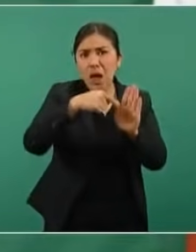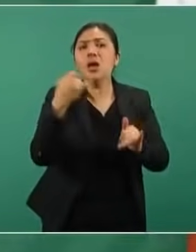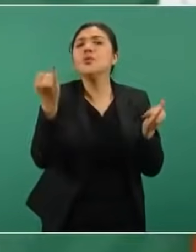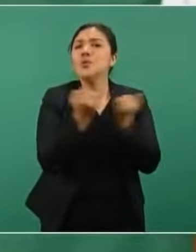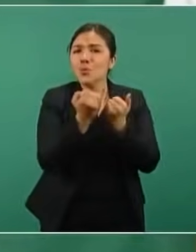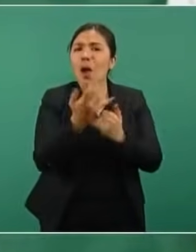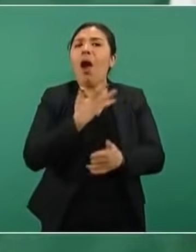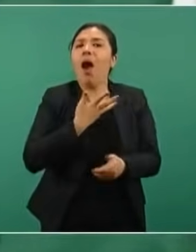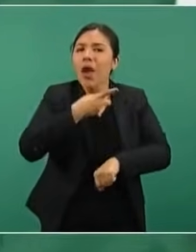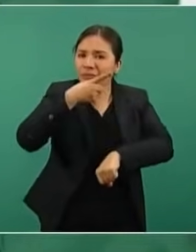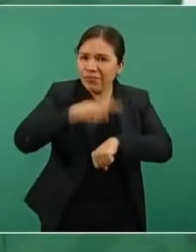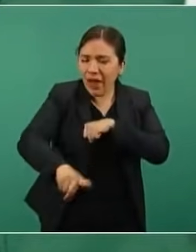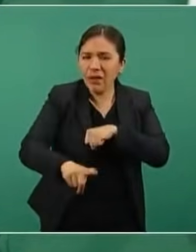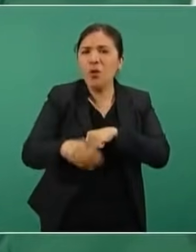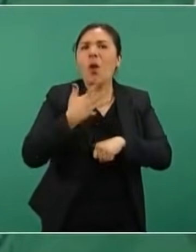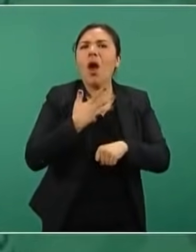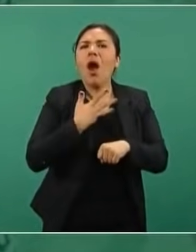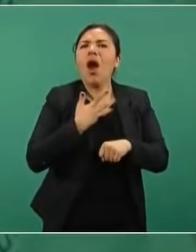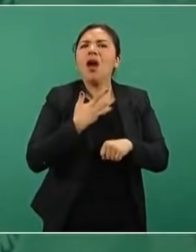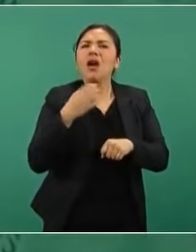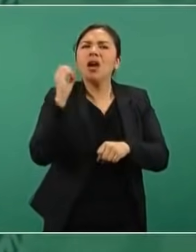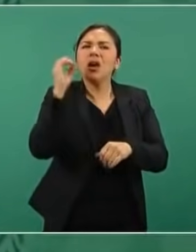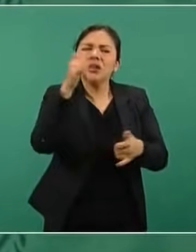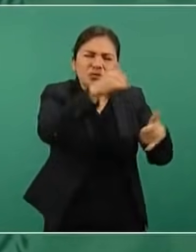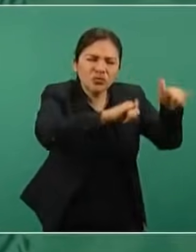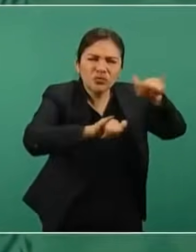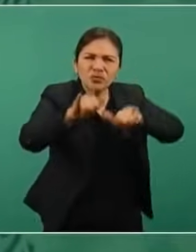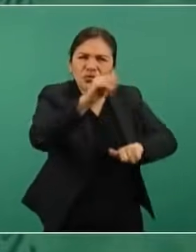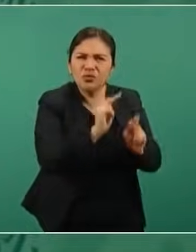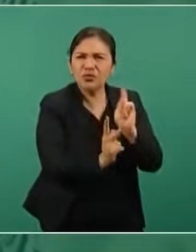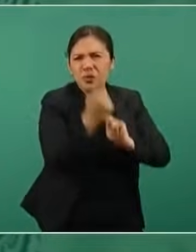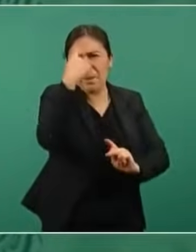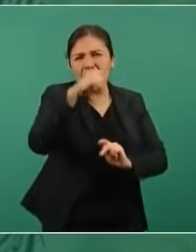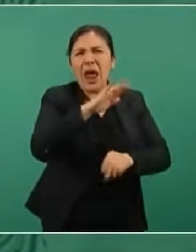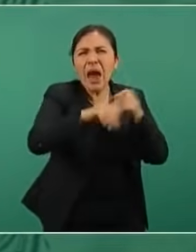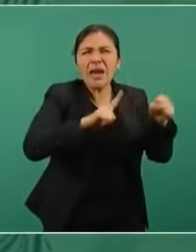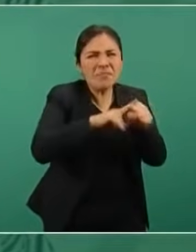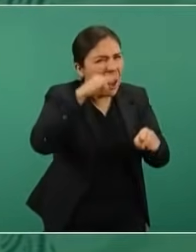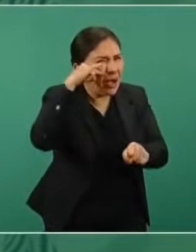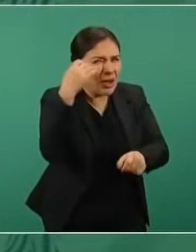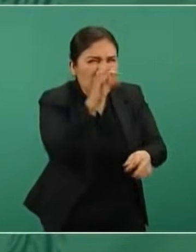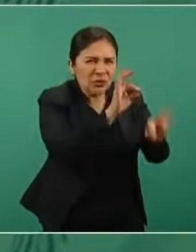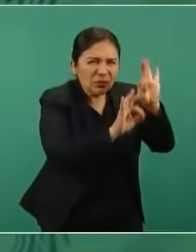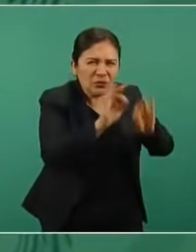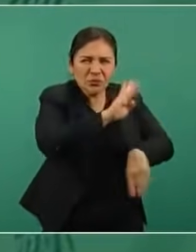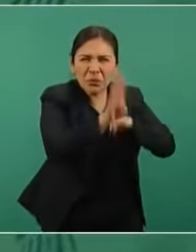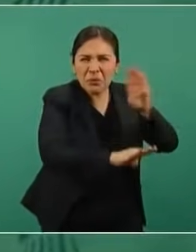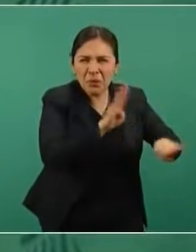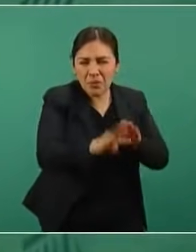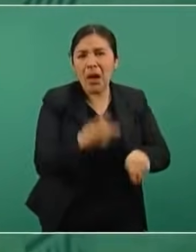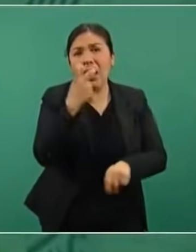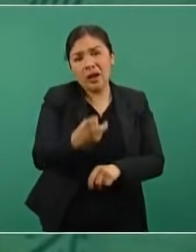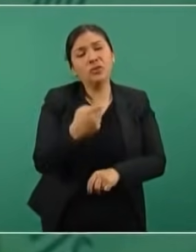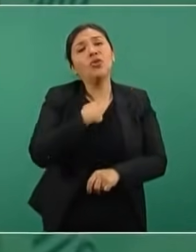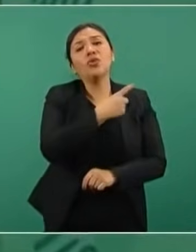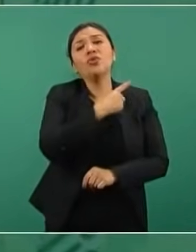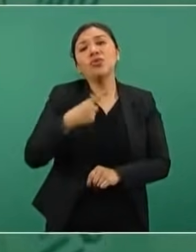daño. Es un herbicida, es un químico y tenemos que cuidar la salud.